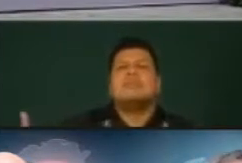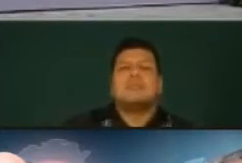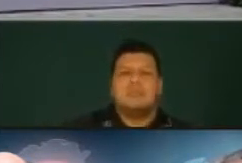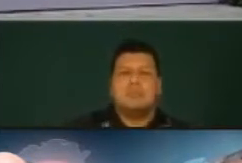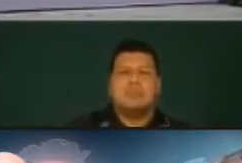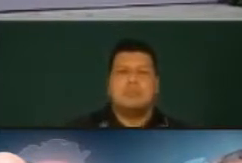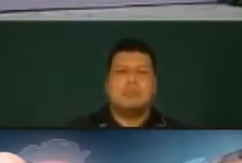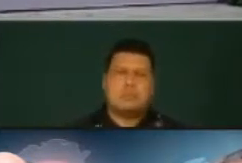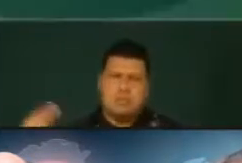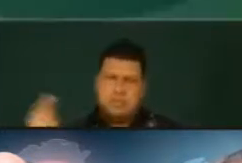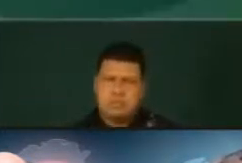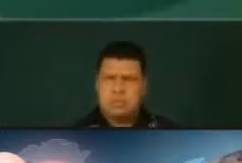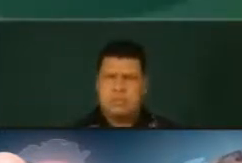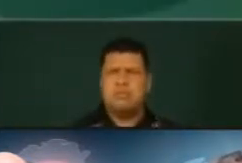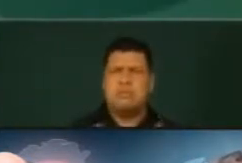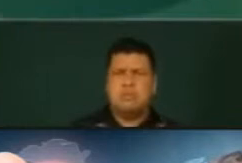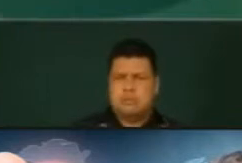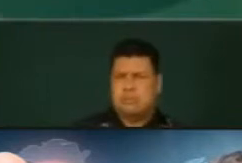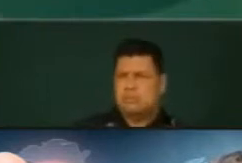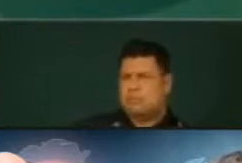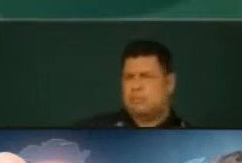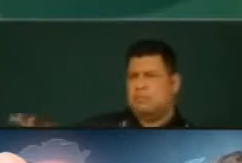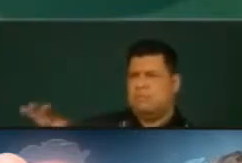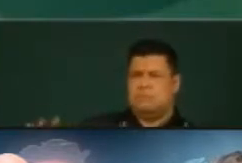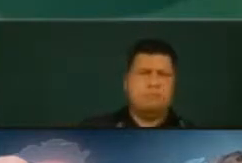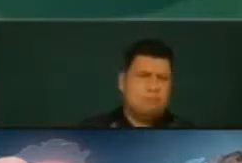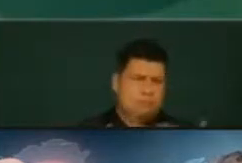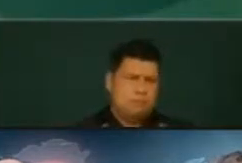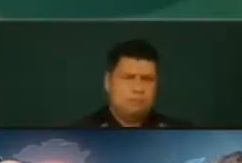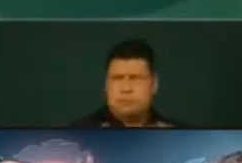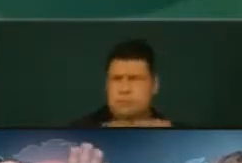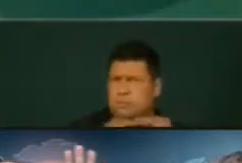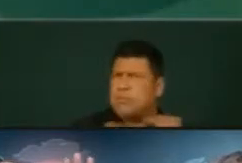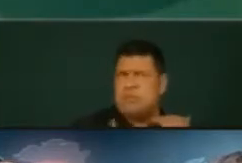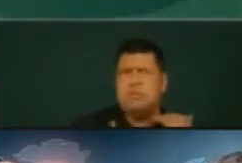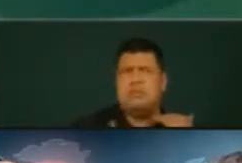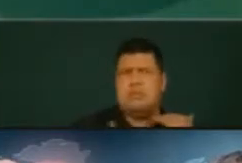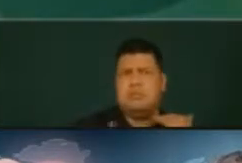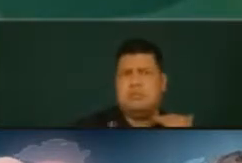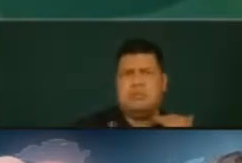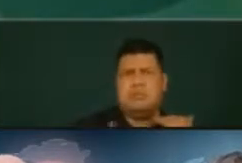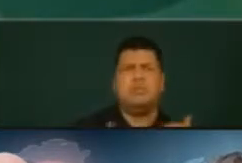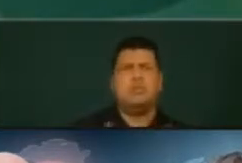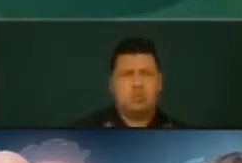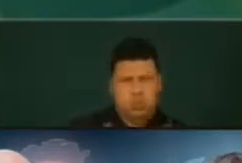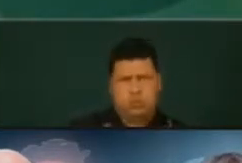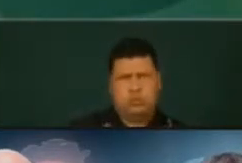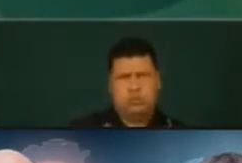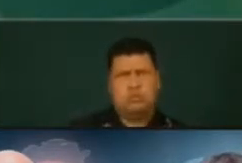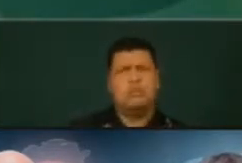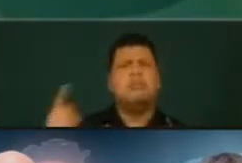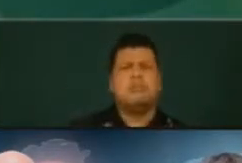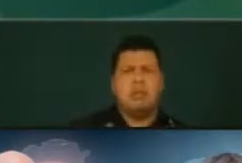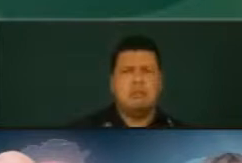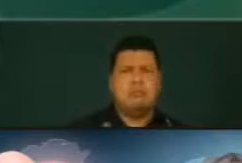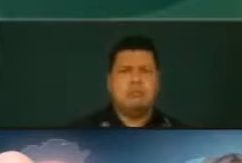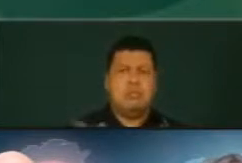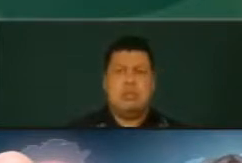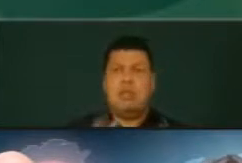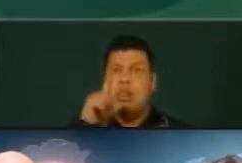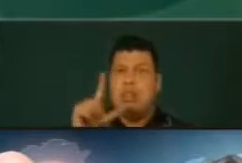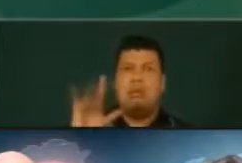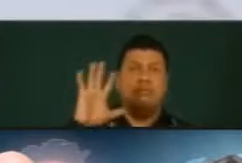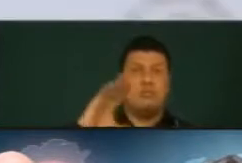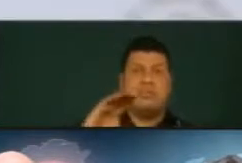esquina, ¿sí? Por cierto, así se llama Doña Lucha, la de la esquina, en la casa de mi madre, y le mando un besote a Doña Lucha, que hace unas tortas de mole bien